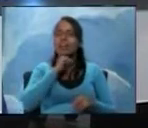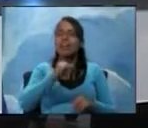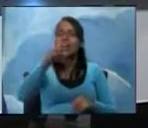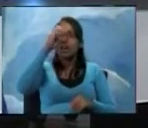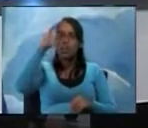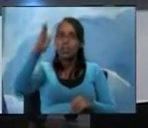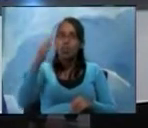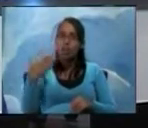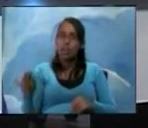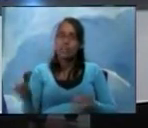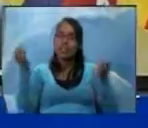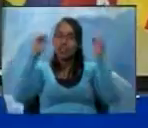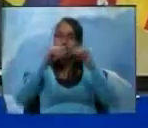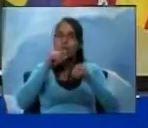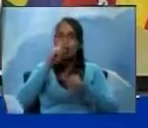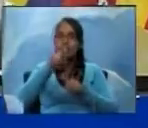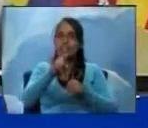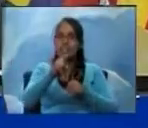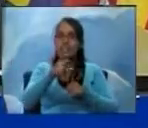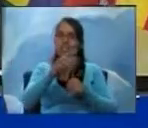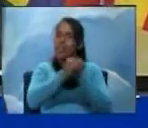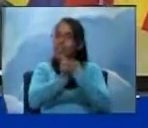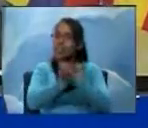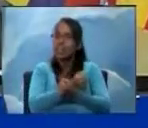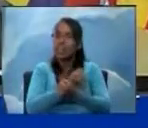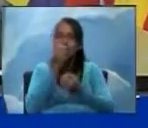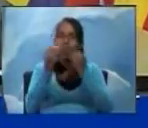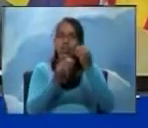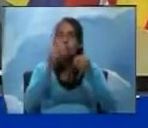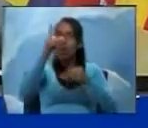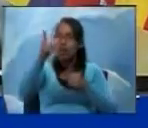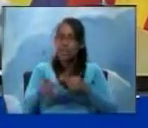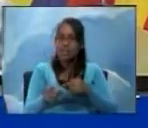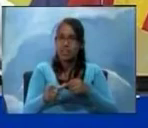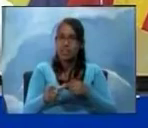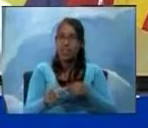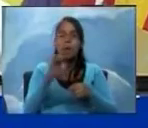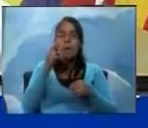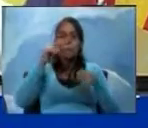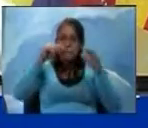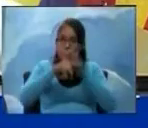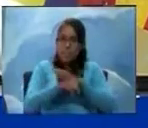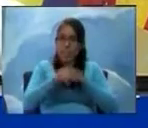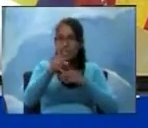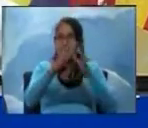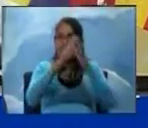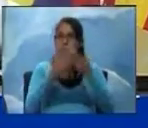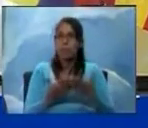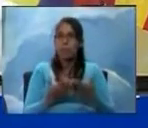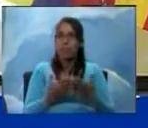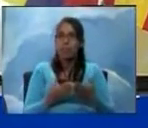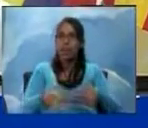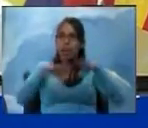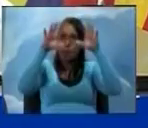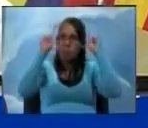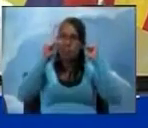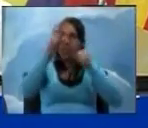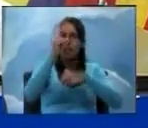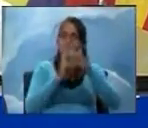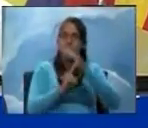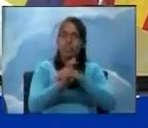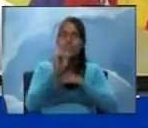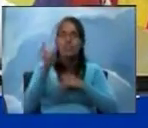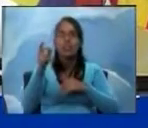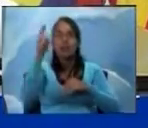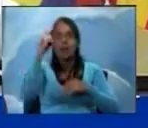el que pone en ti el querer como el hacer. Métete en la palabra, apréndete versículos